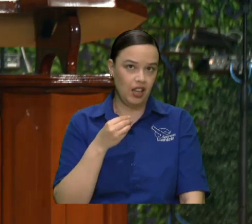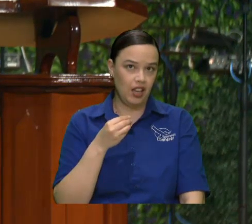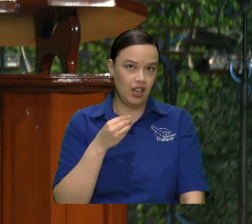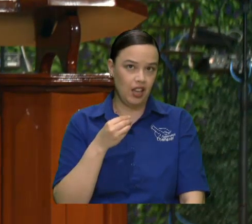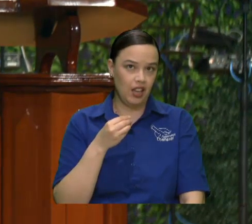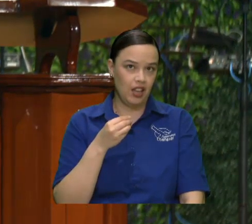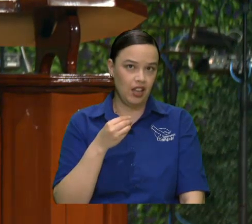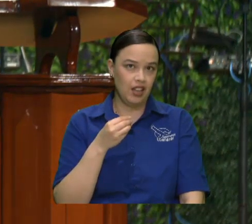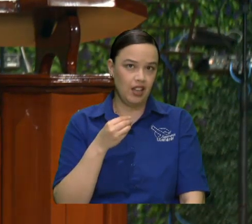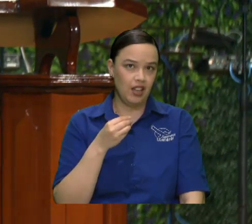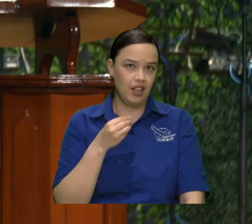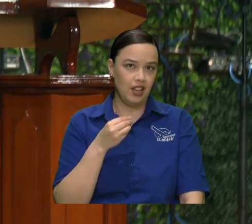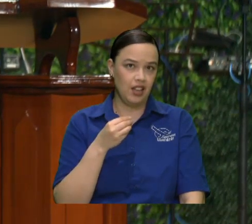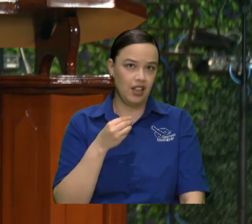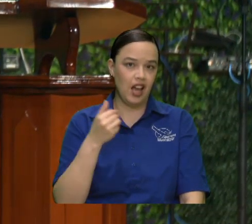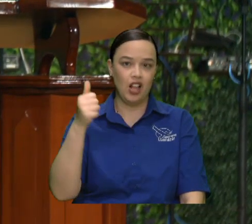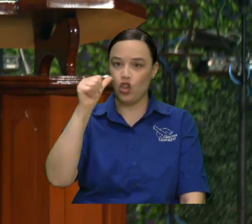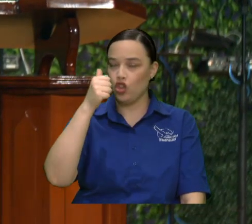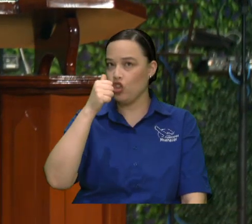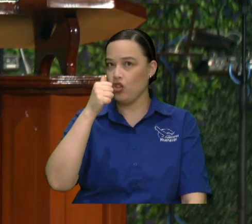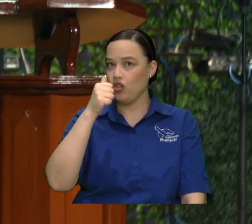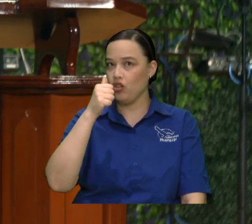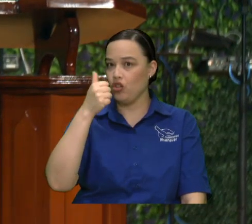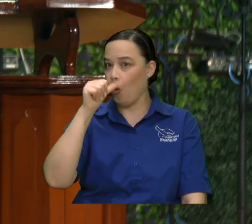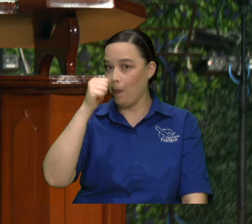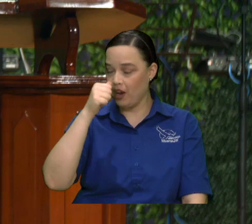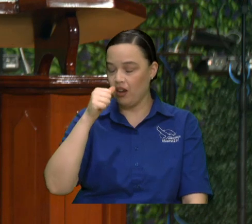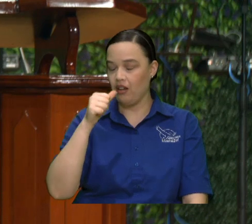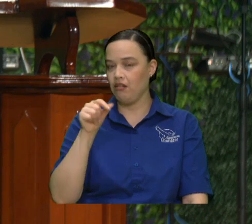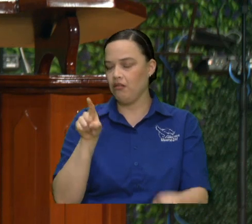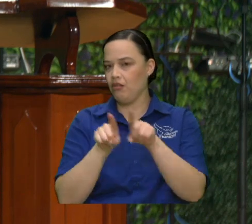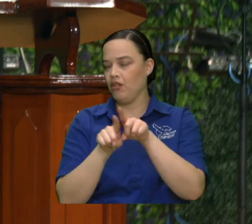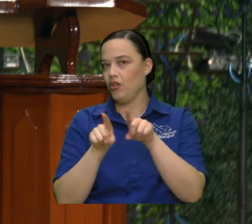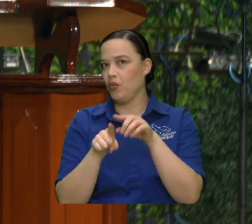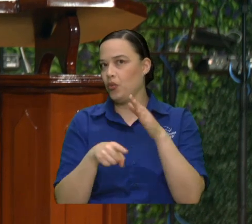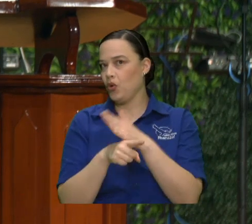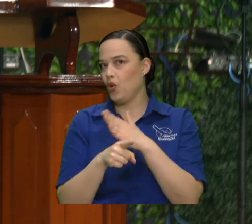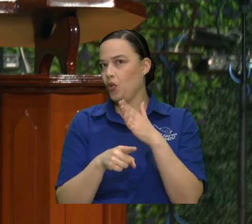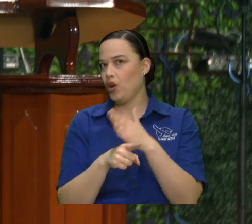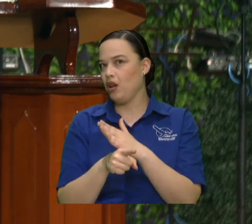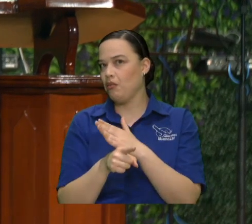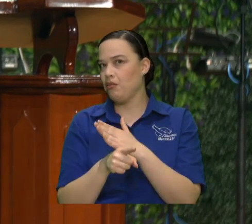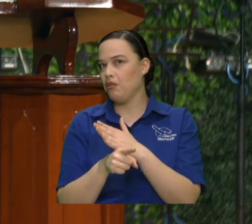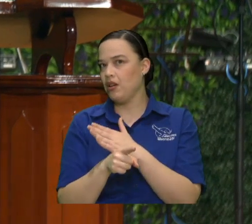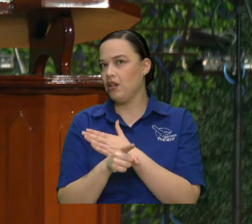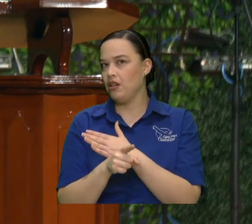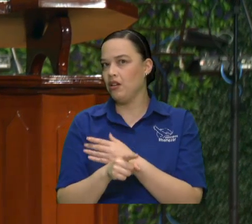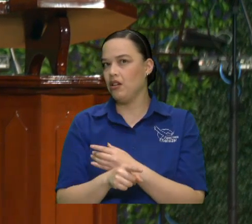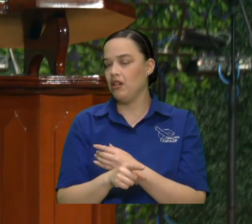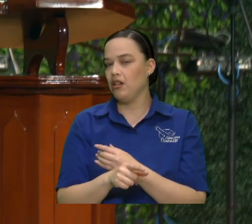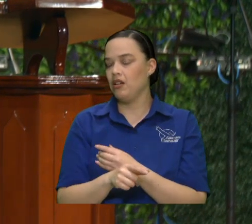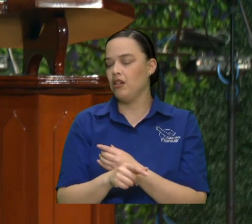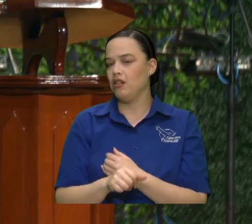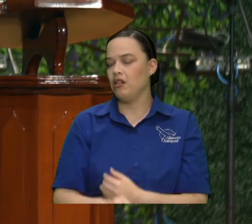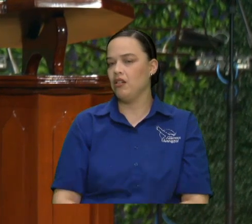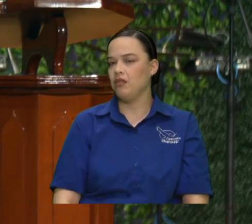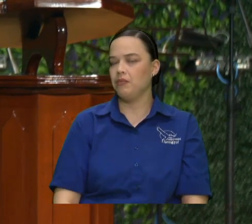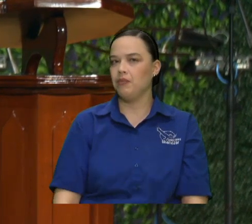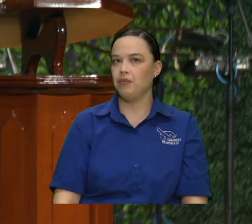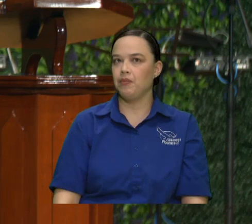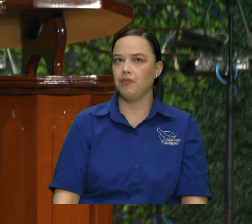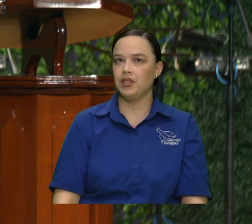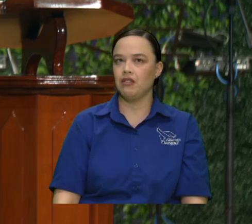el tomar como un problema lo tomaron como algo el pasado y estuvo no